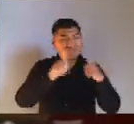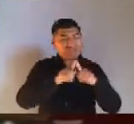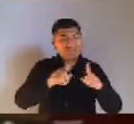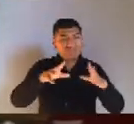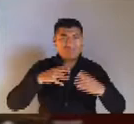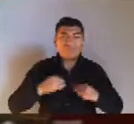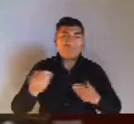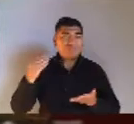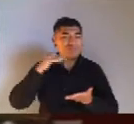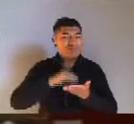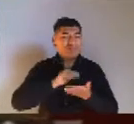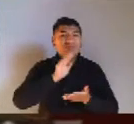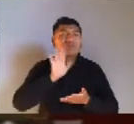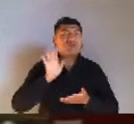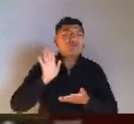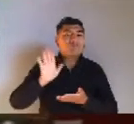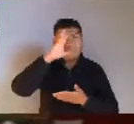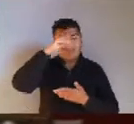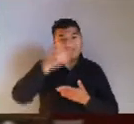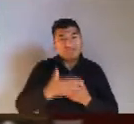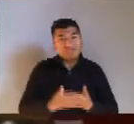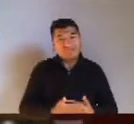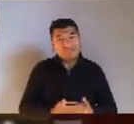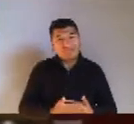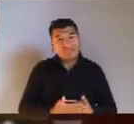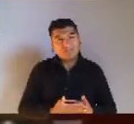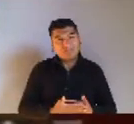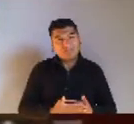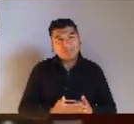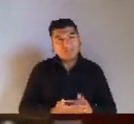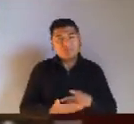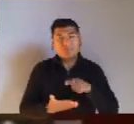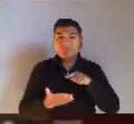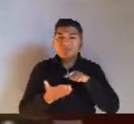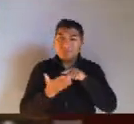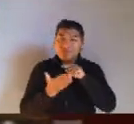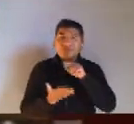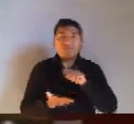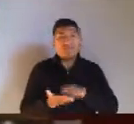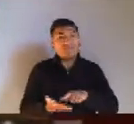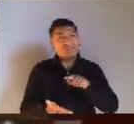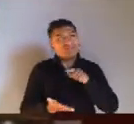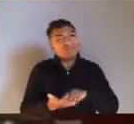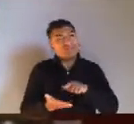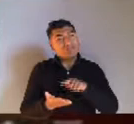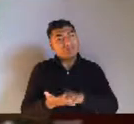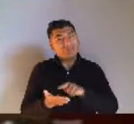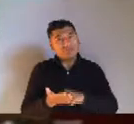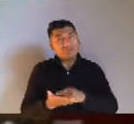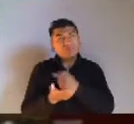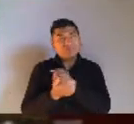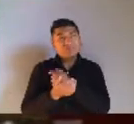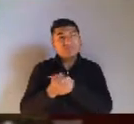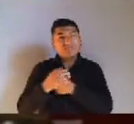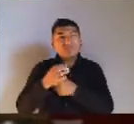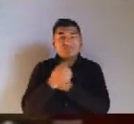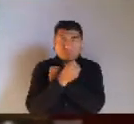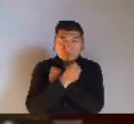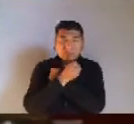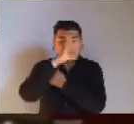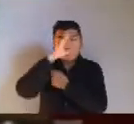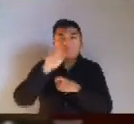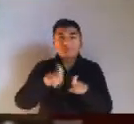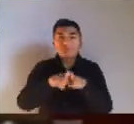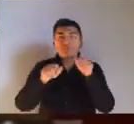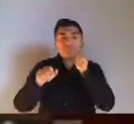recibe al hijo. Y esto es, quisiera queridos hermanos, que quede en el corazón de cada